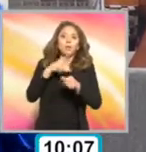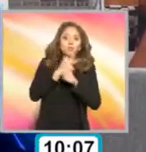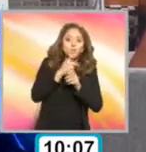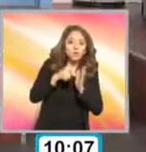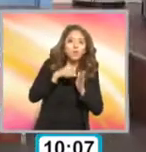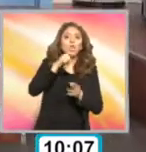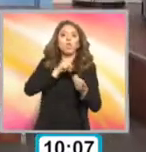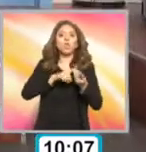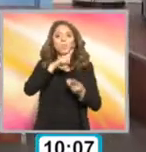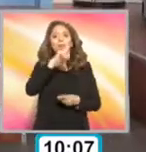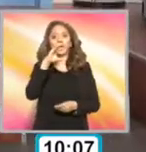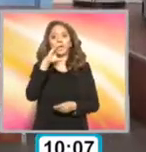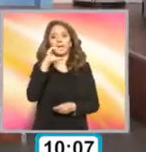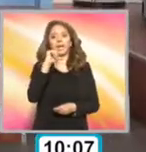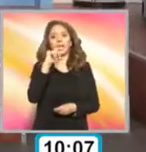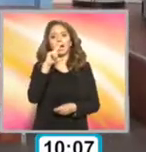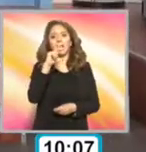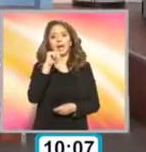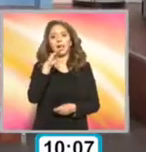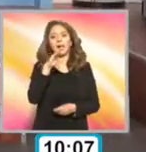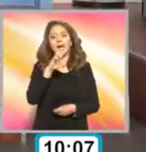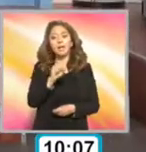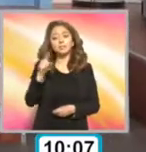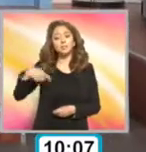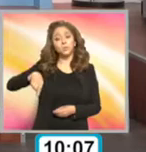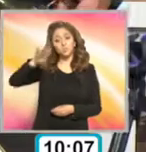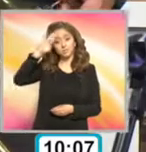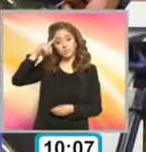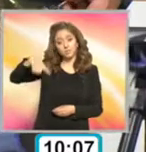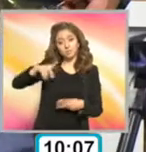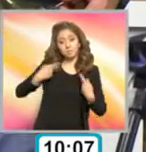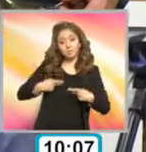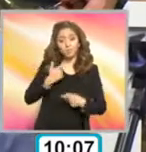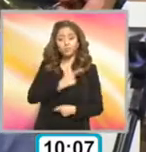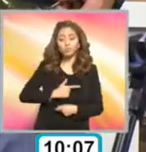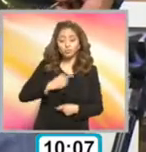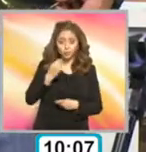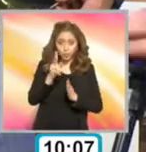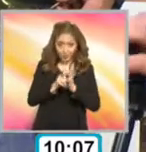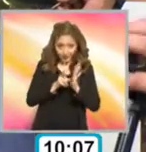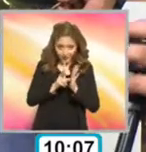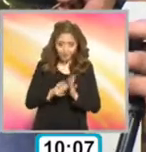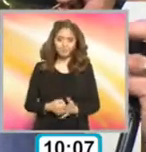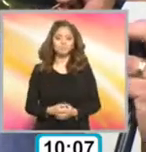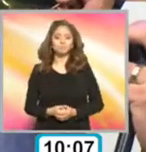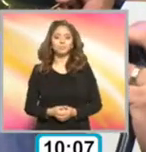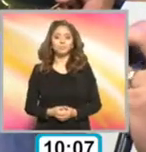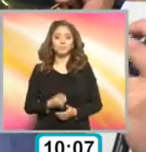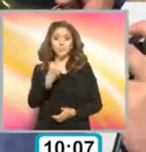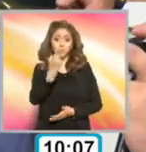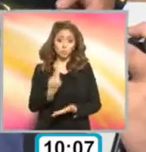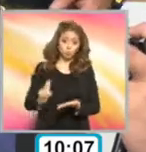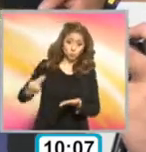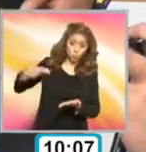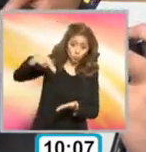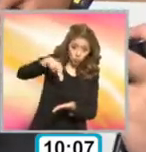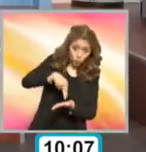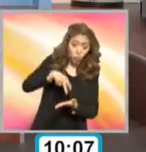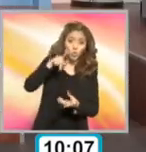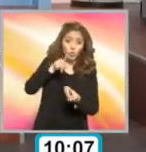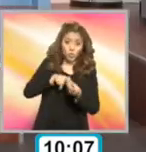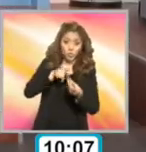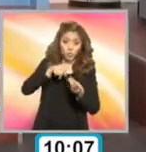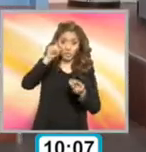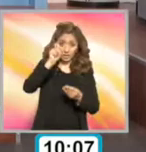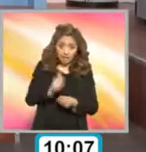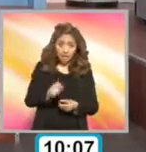Caracas y que, bueno, creo que a la gente le ha encantado el video. Sin duda alguna, pisar esta plataforma tan importante como lo es en nuestra República Mexicana